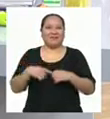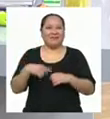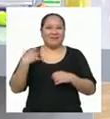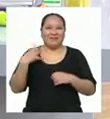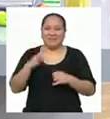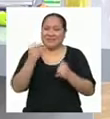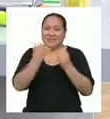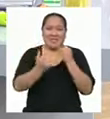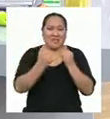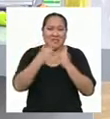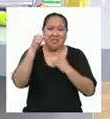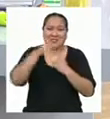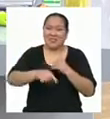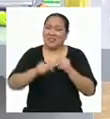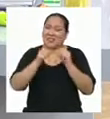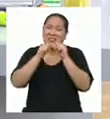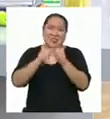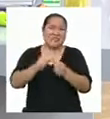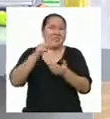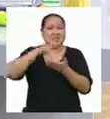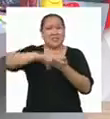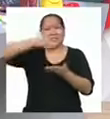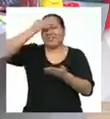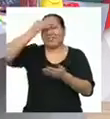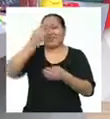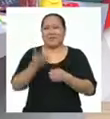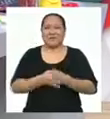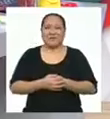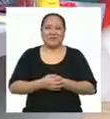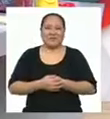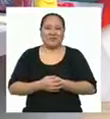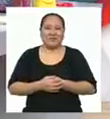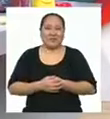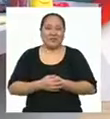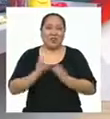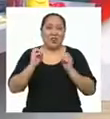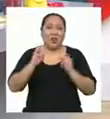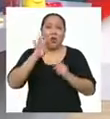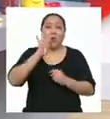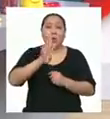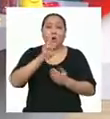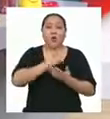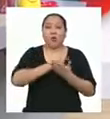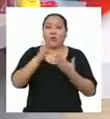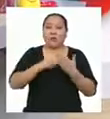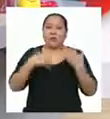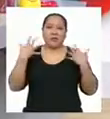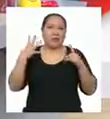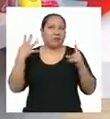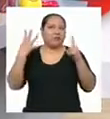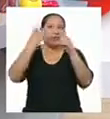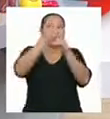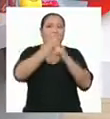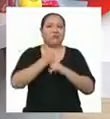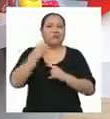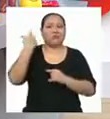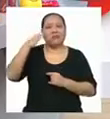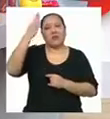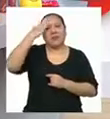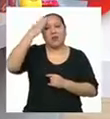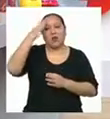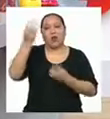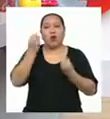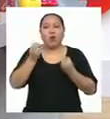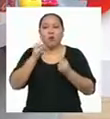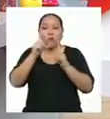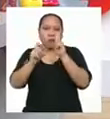lo que empezaste y estás listo para seguir aprendiendo. Bueno, en 4 programas lo hemos logrado. Ya sabemos cómo elaborar y